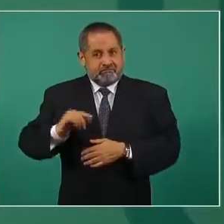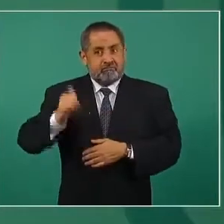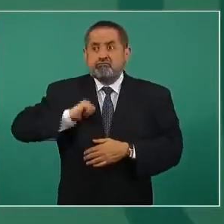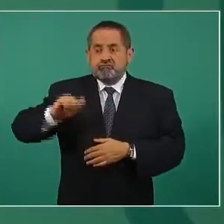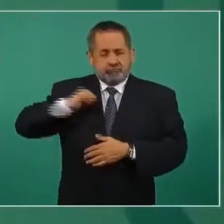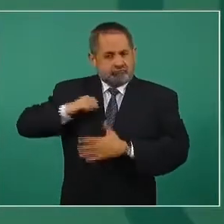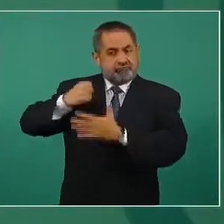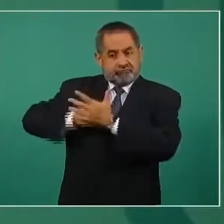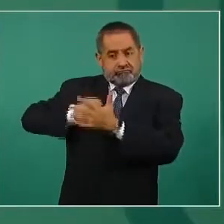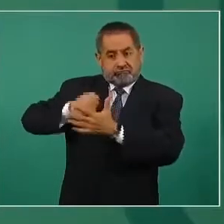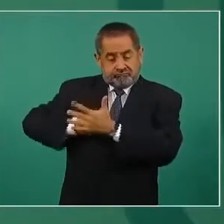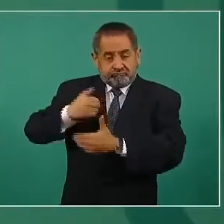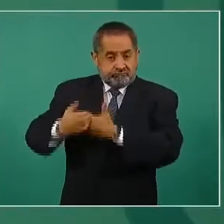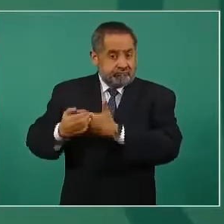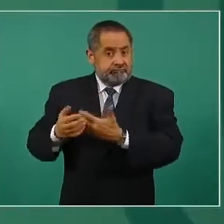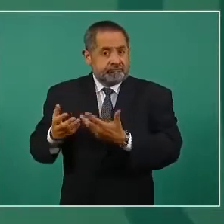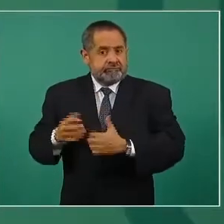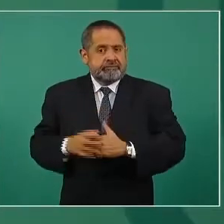grandes,